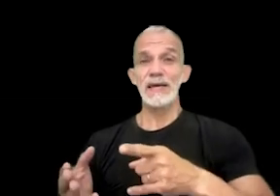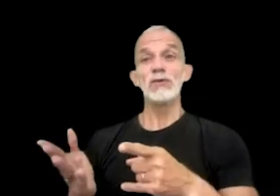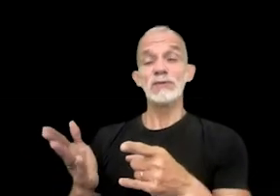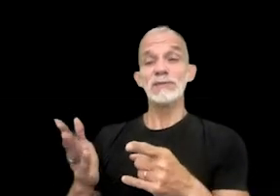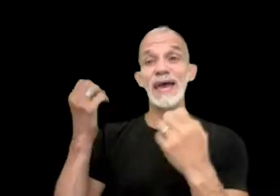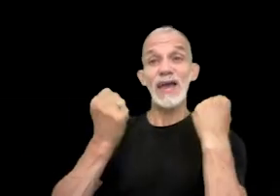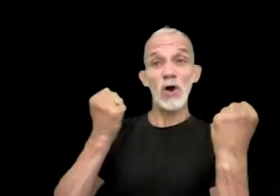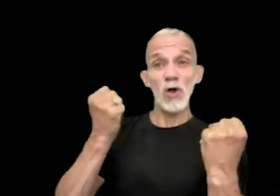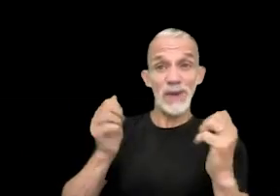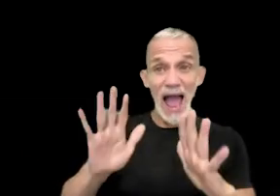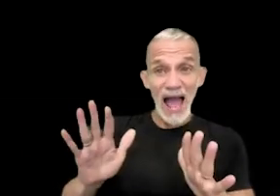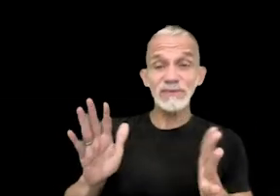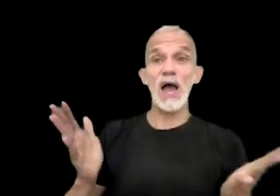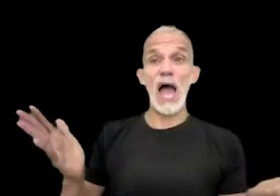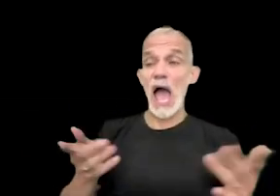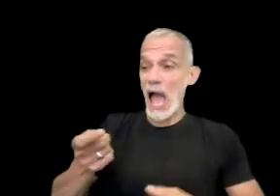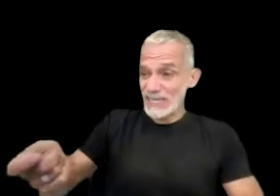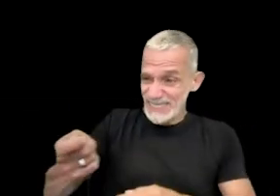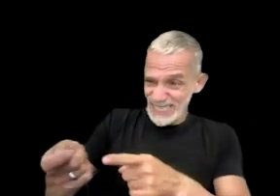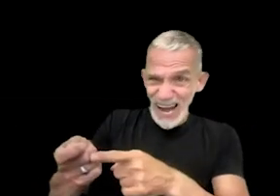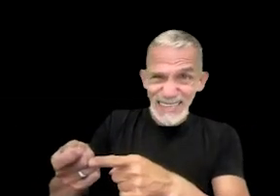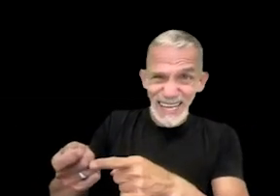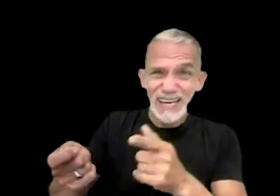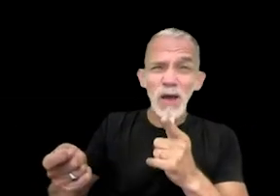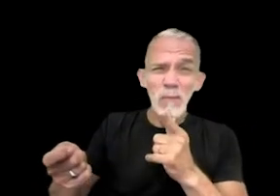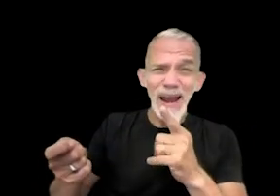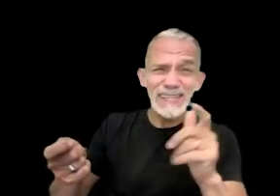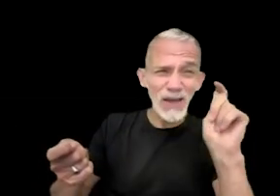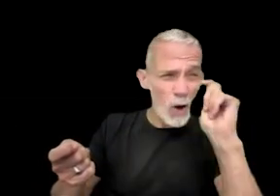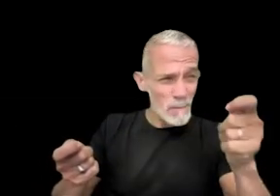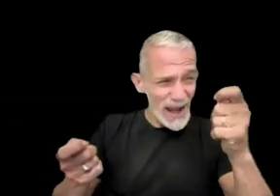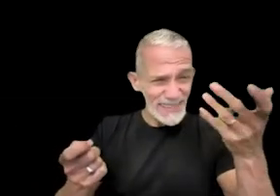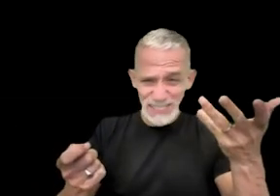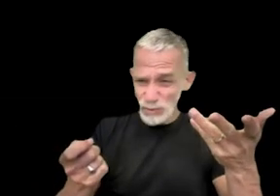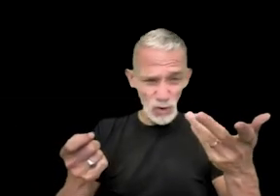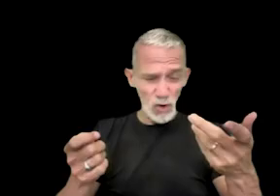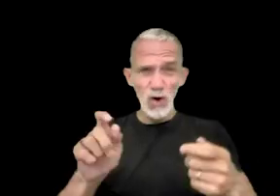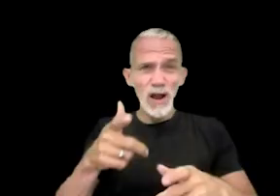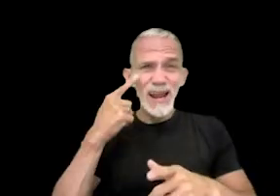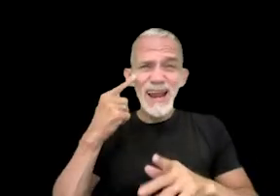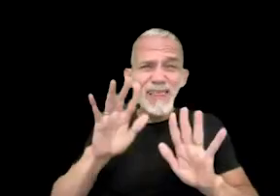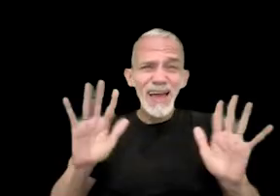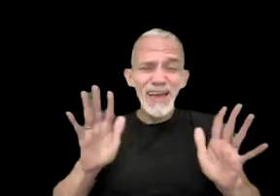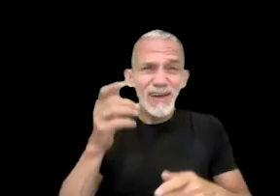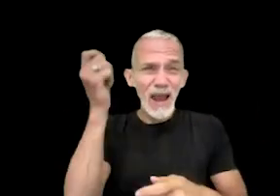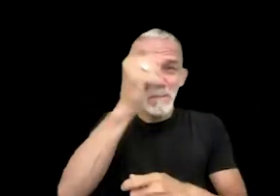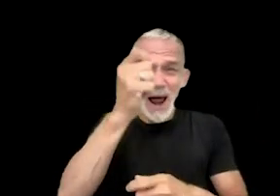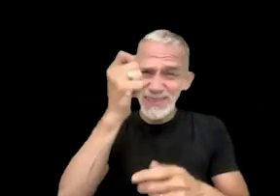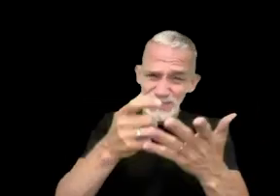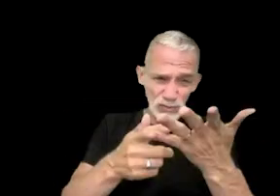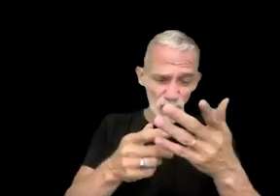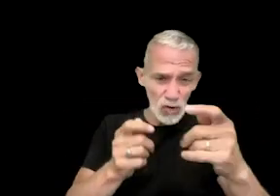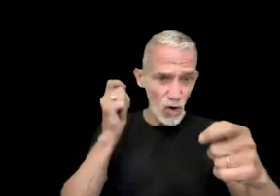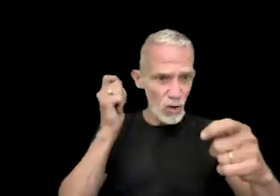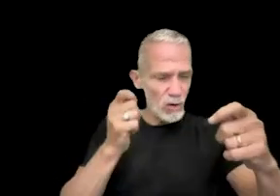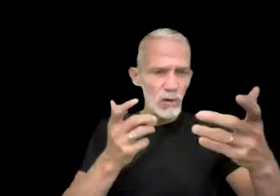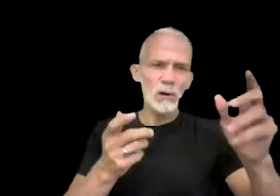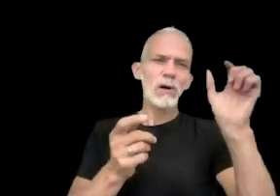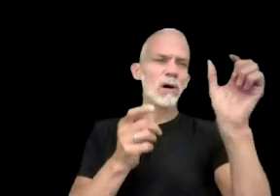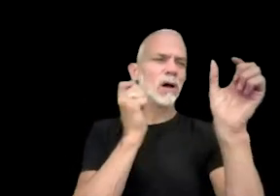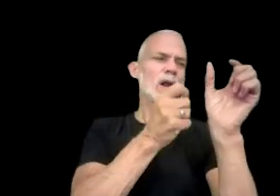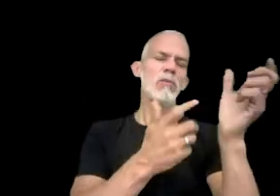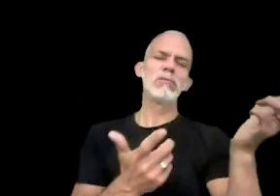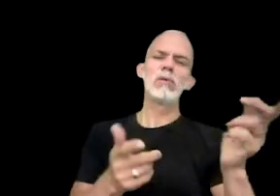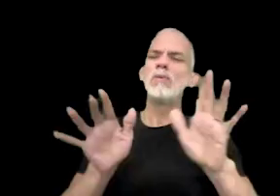vienen a decirme, la sartén ni ahí se parece a un martillo. En un propósito de negocios es, no